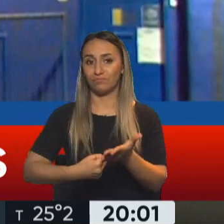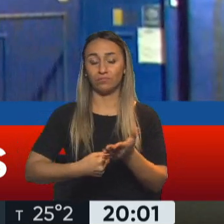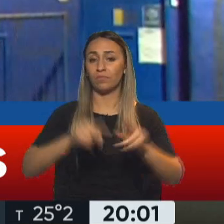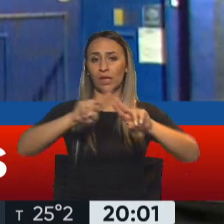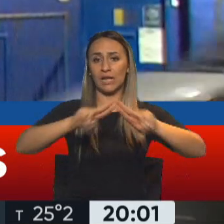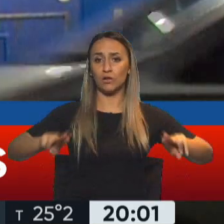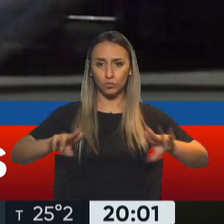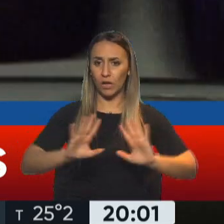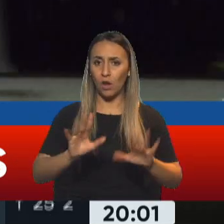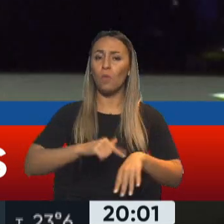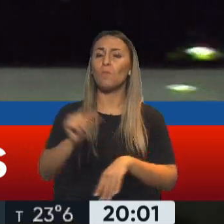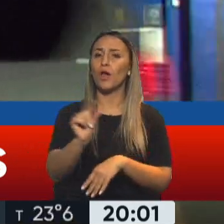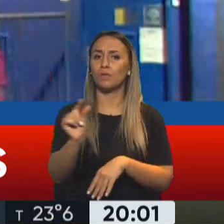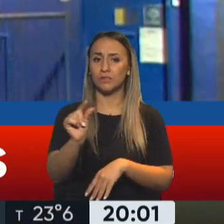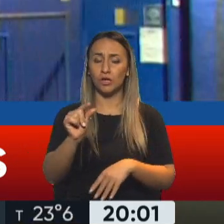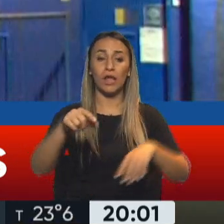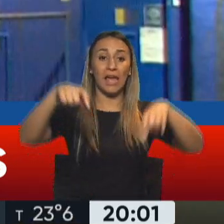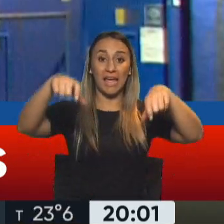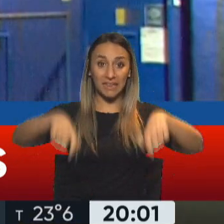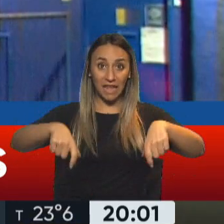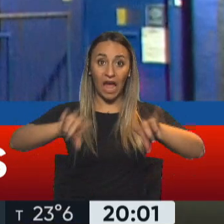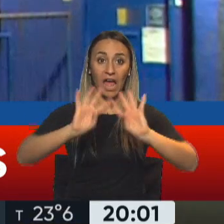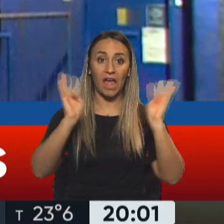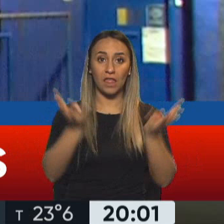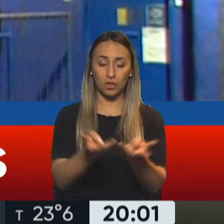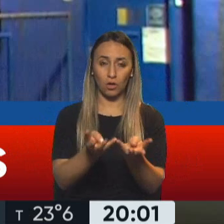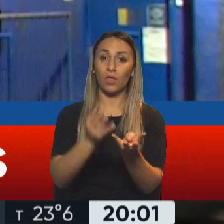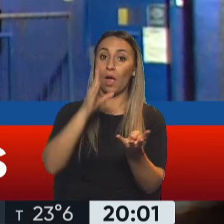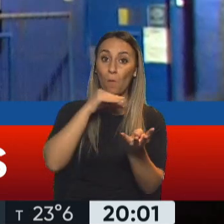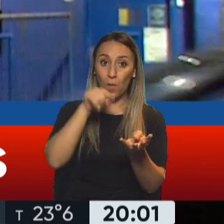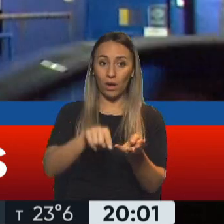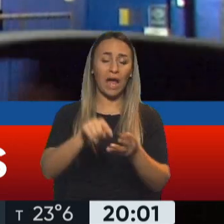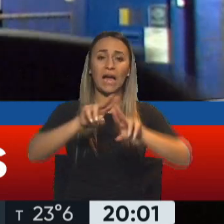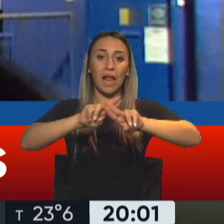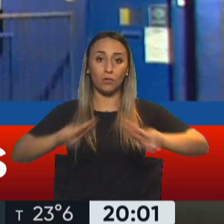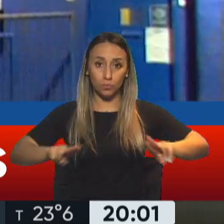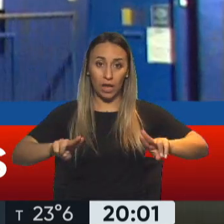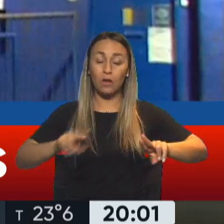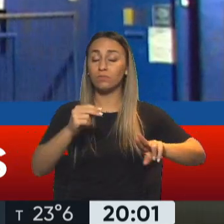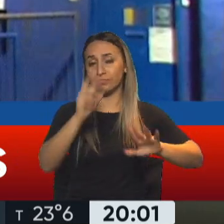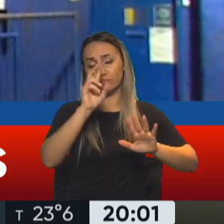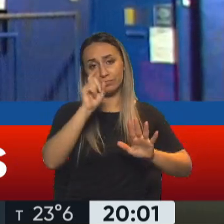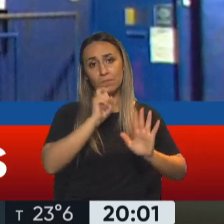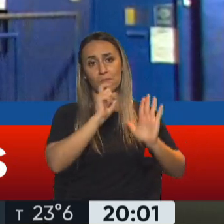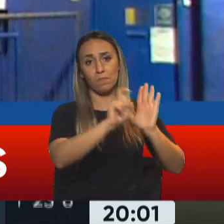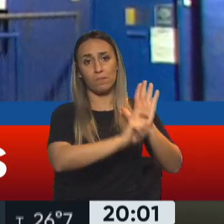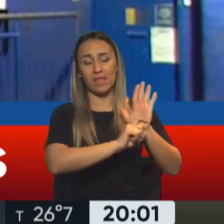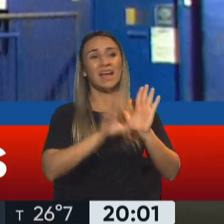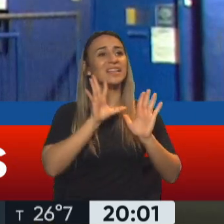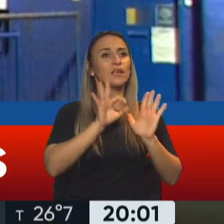clausuraron de forma preventiva el estadio de Boca Juniors por no respetar el 50% de